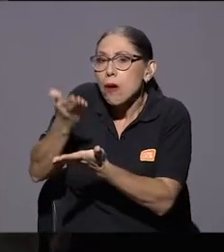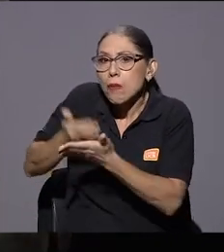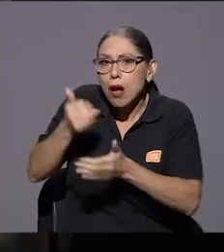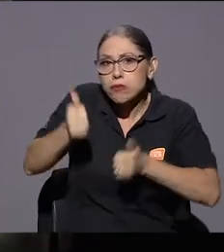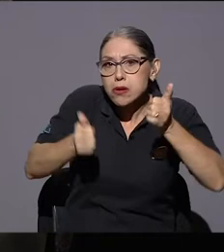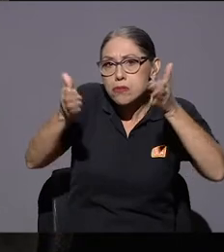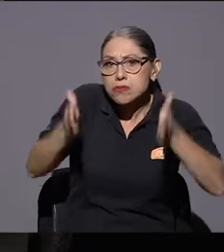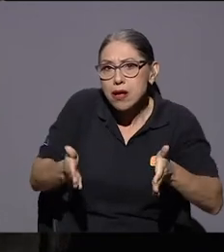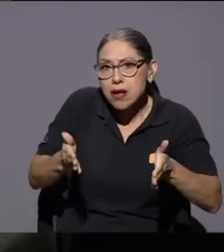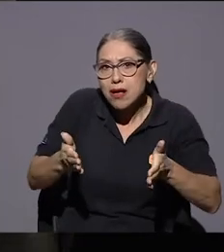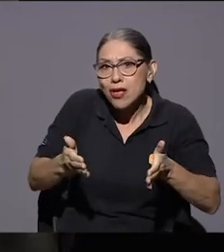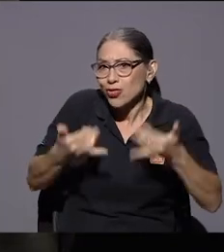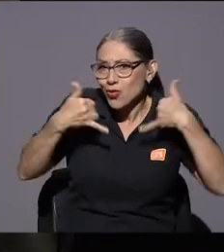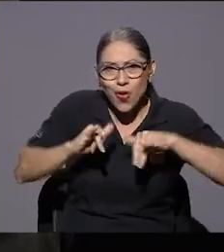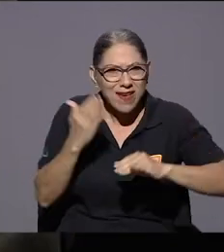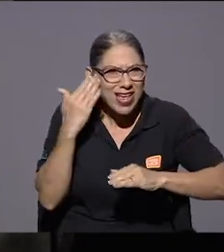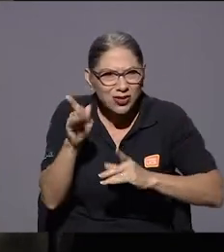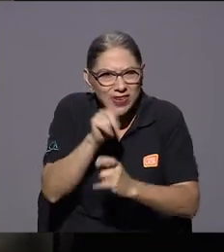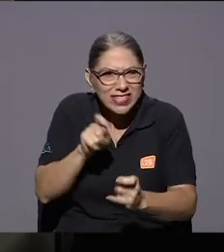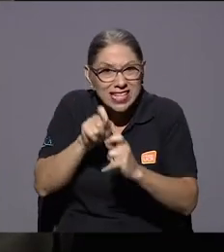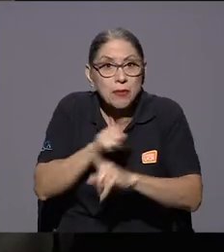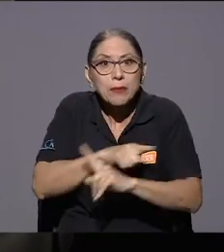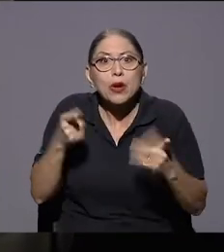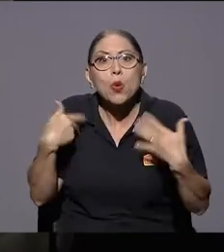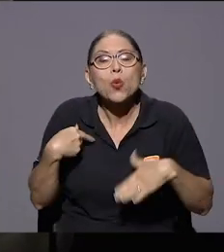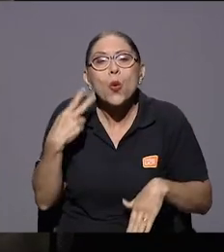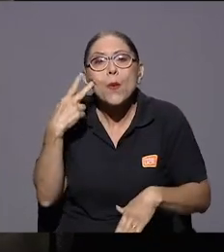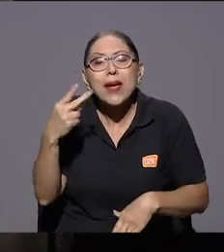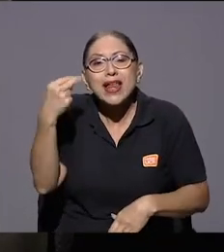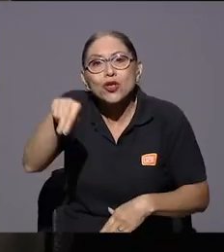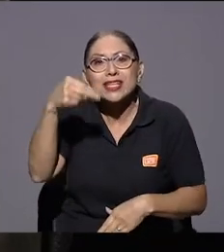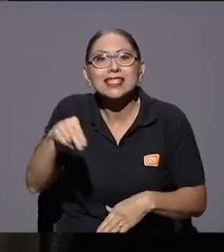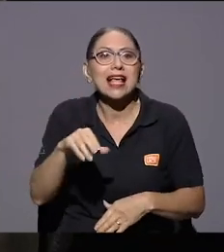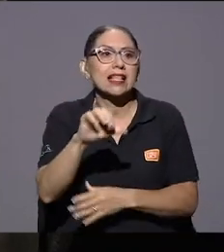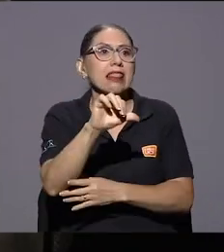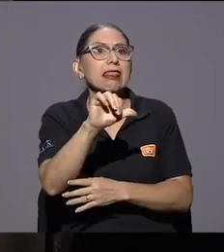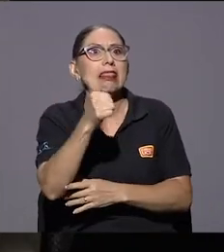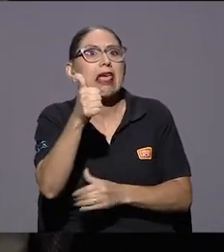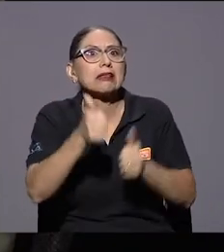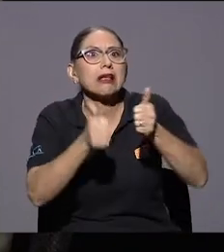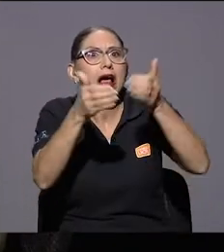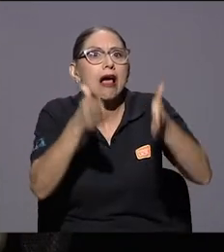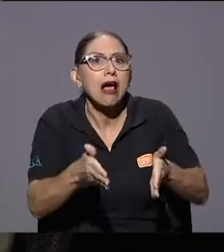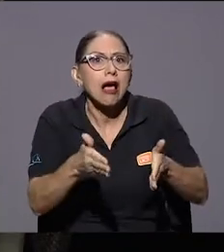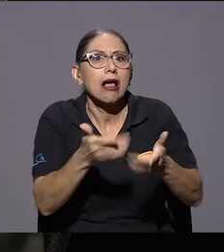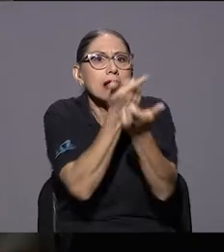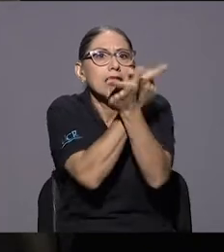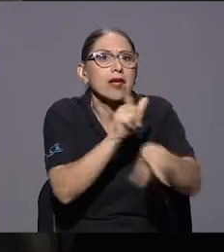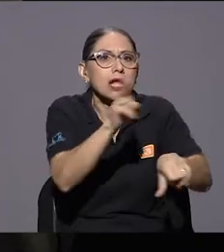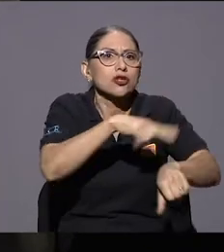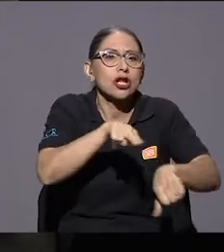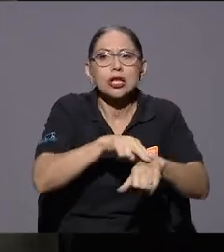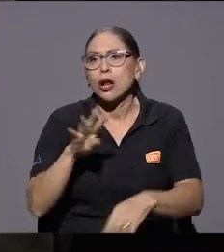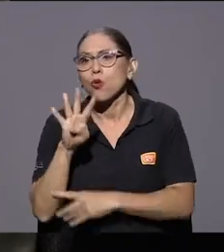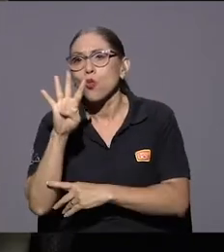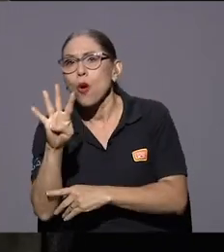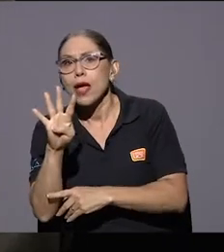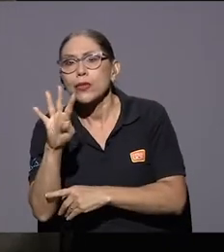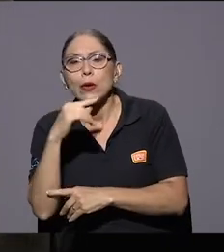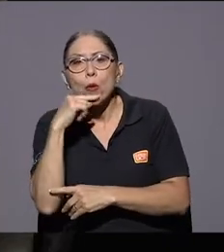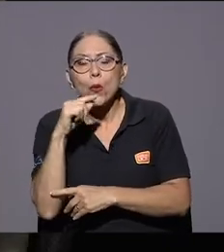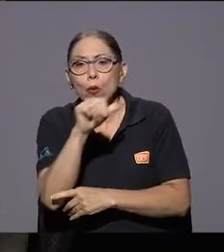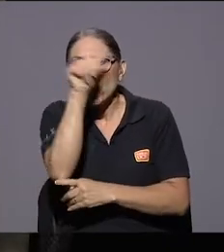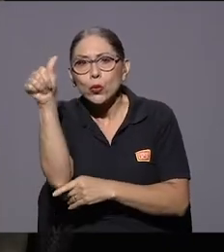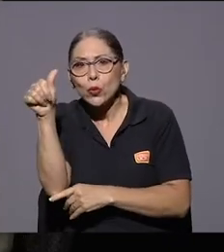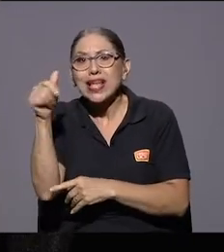pero ya cuando uno ve las noticias, 10 o 11 aspirantes en Liberación Nacional, 3 o 4 en la Unidad Social Cristiana, se